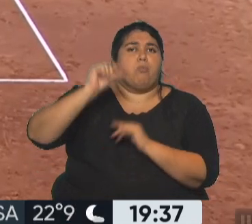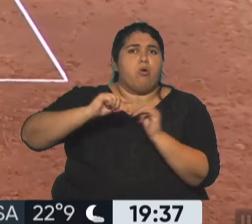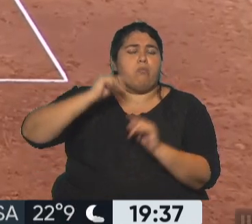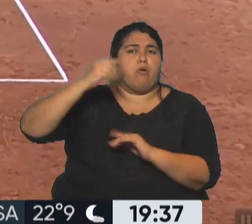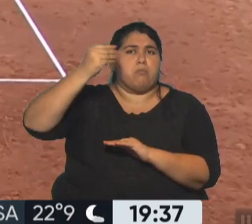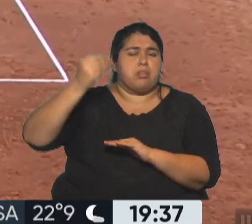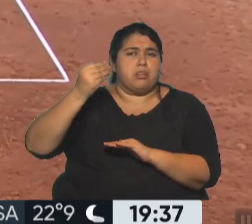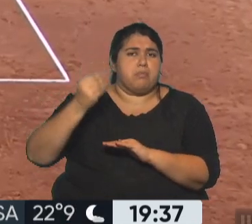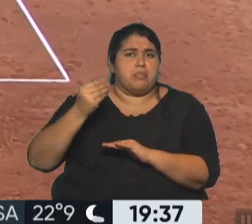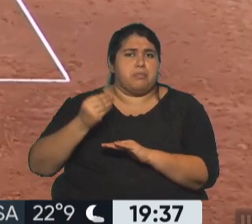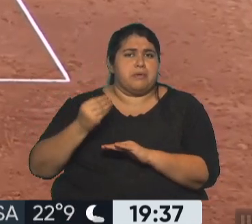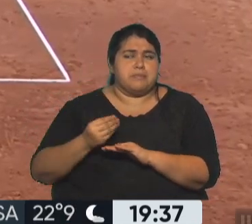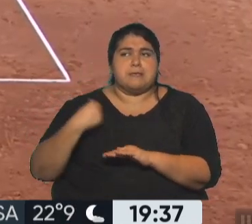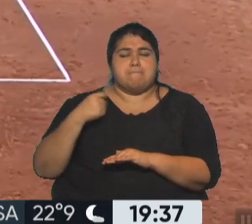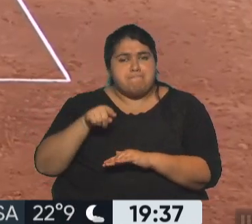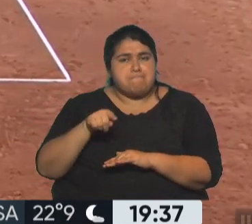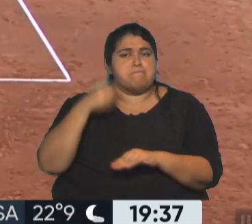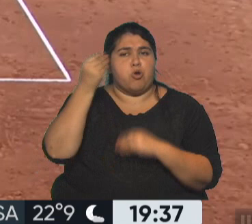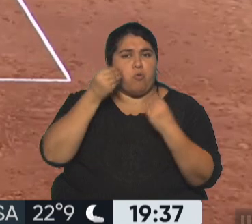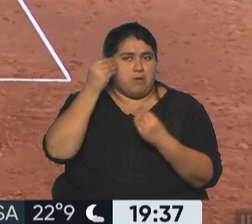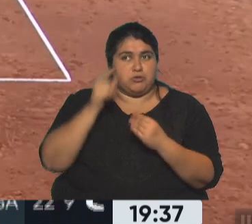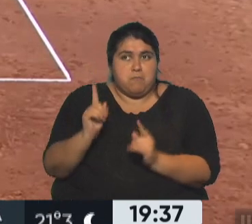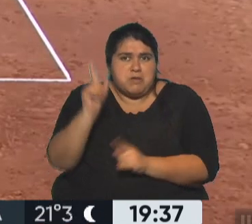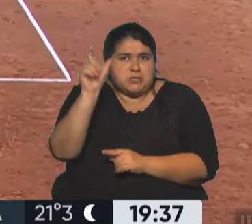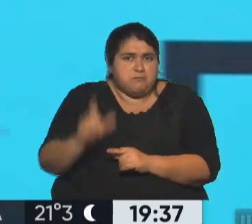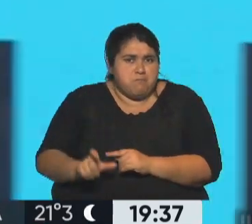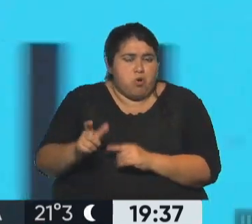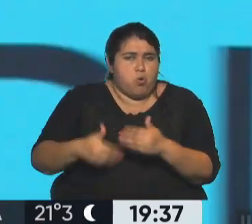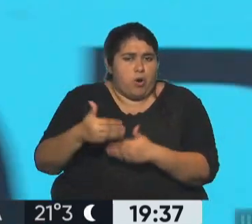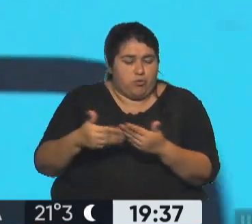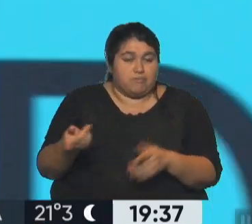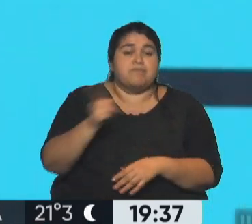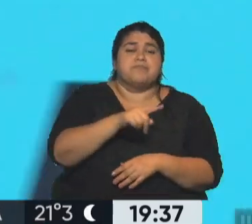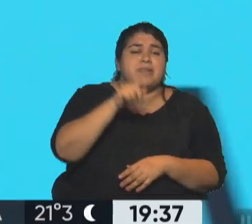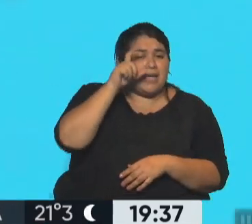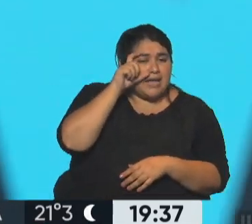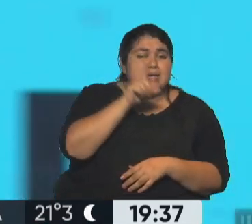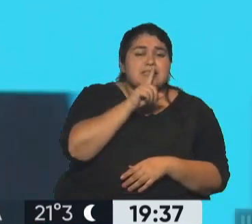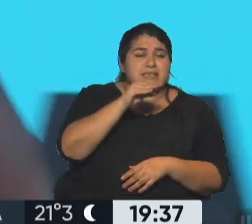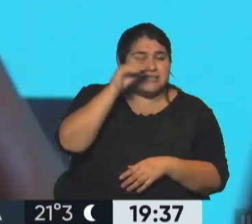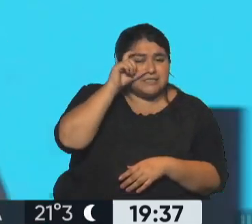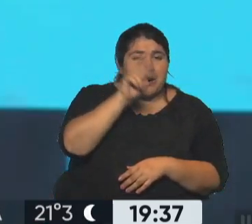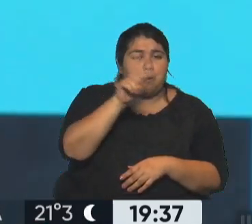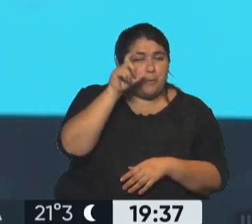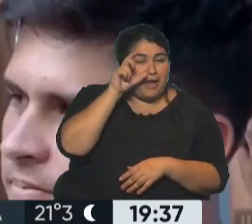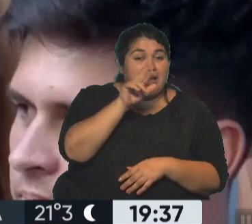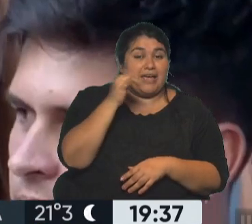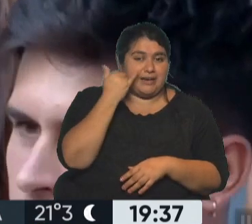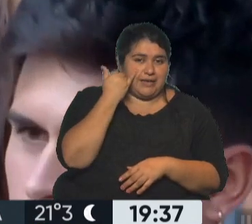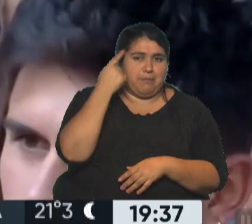lo que genera preocupación mismo en él, ¿no? Ya se lo ha planteado. Y para Echeverri, Tiafoe era un rival difícil. Sí, la